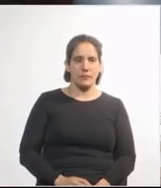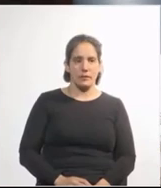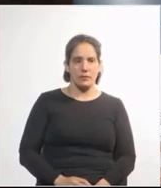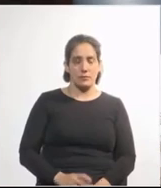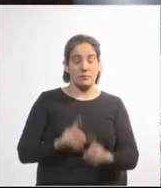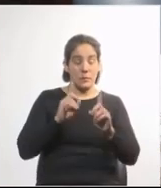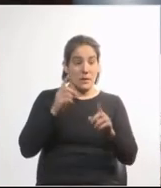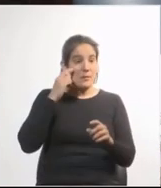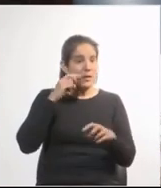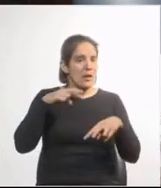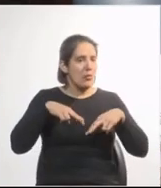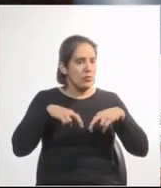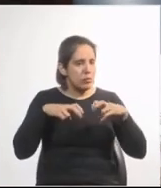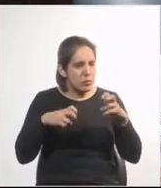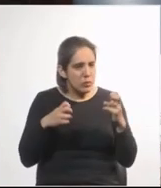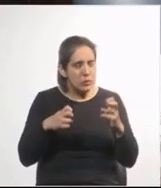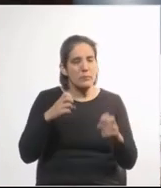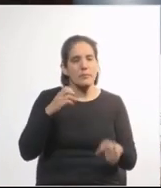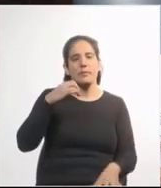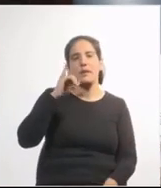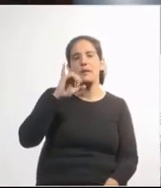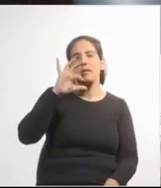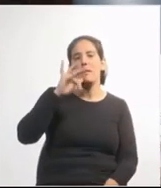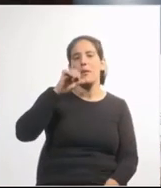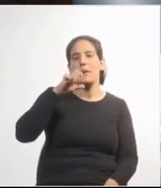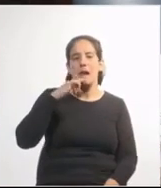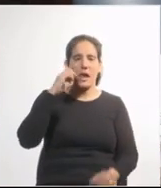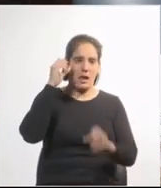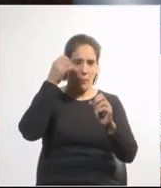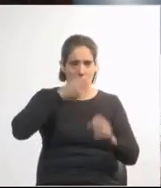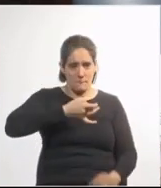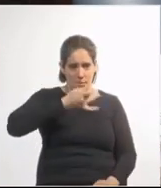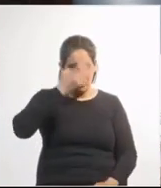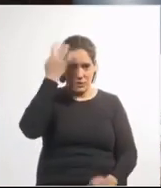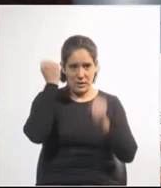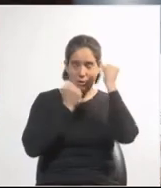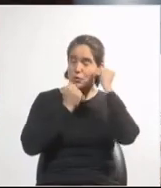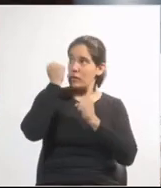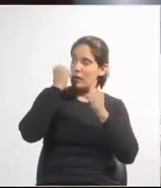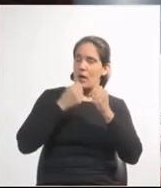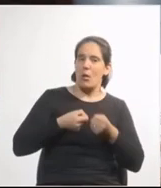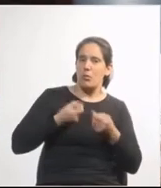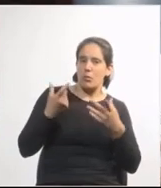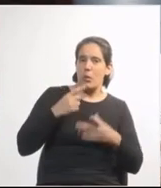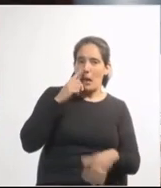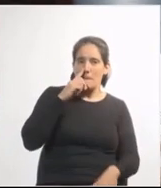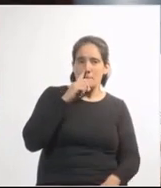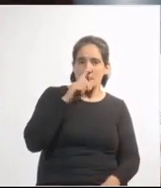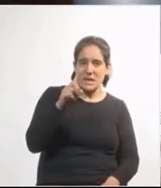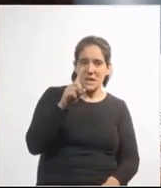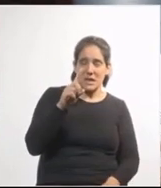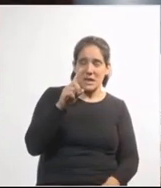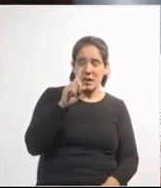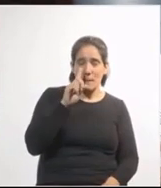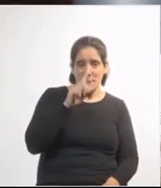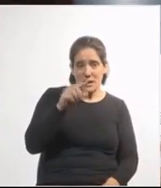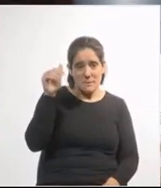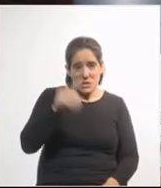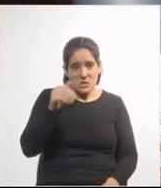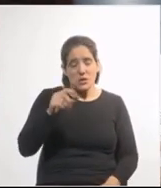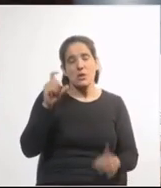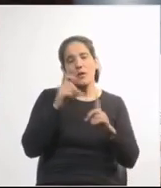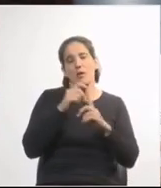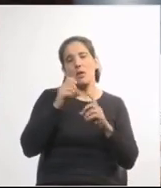un estudio del economista Fernando Isabela, solo en el 2022 se transfirieron 1.000 millones de dólares de los ingresos del